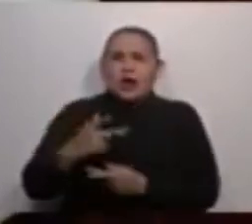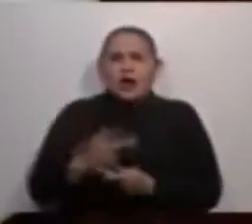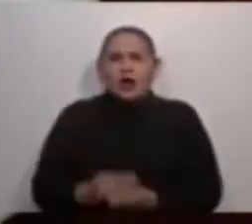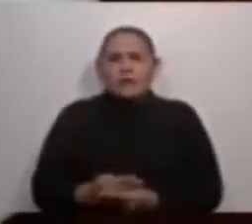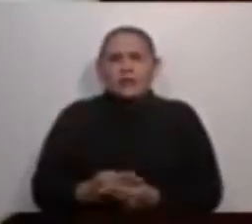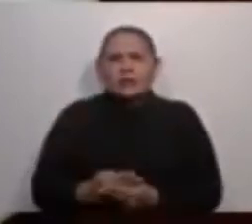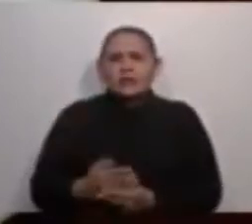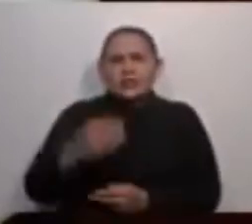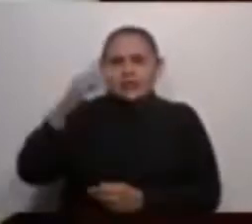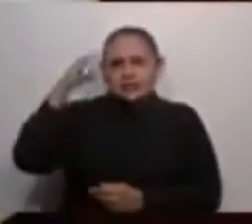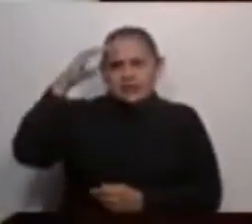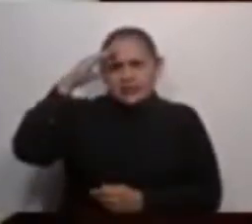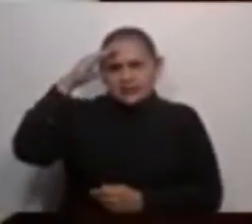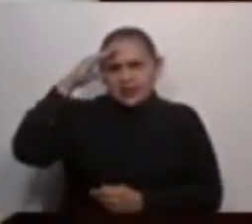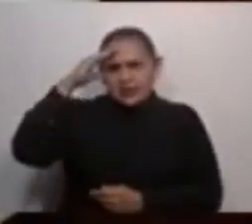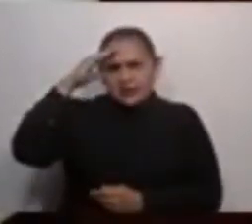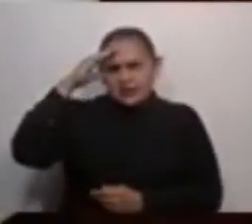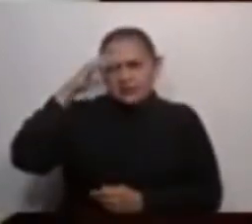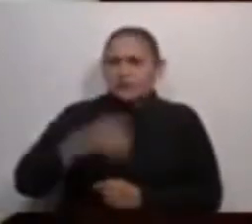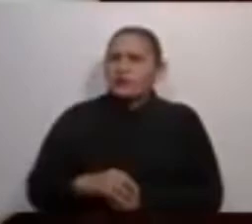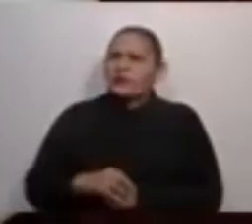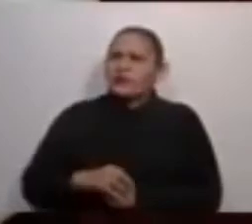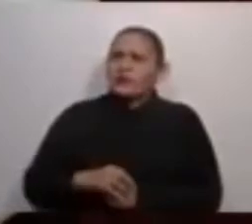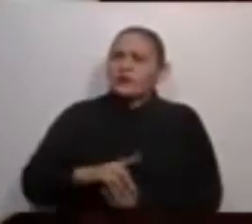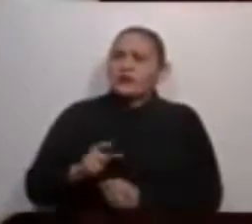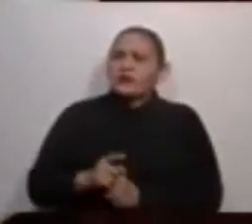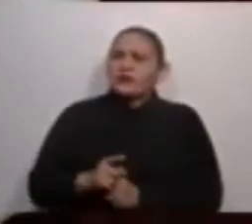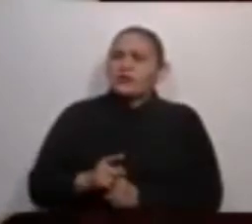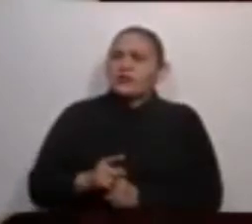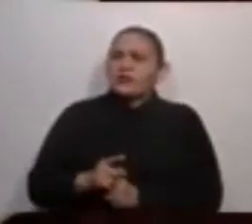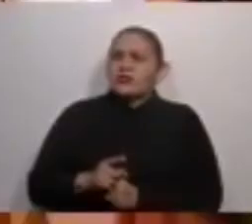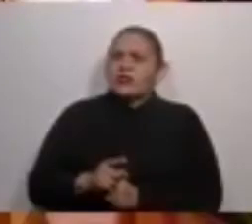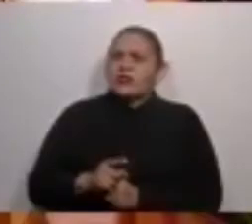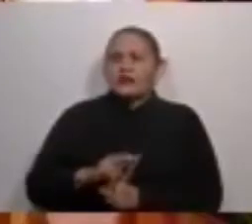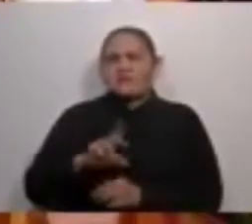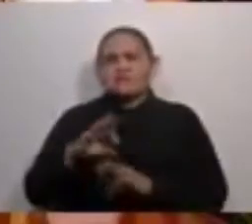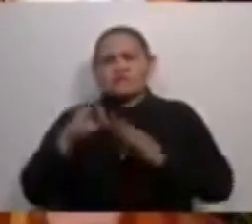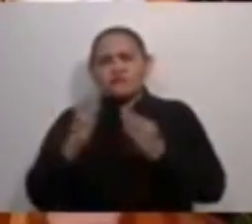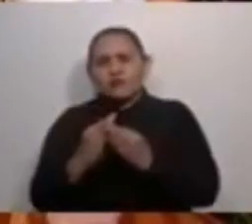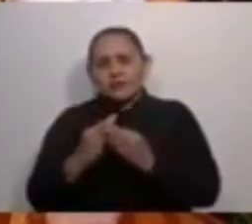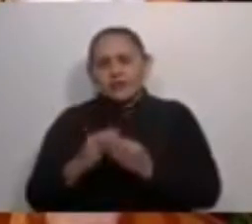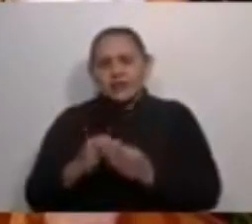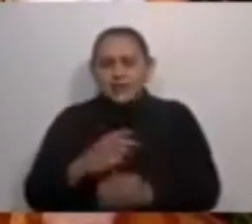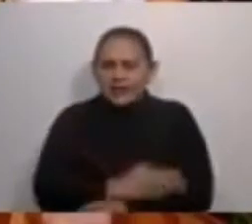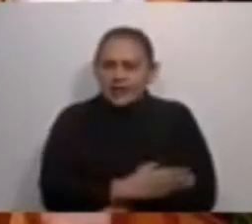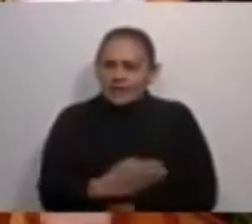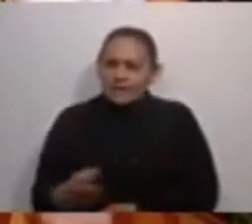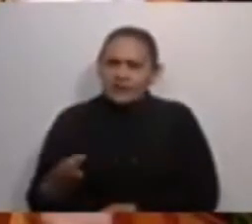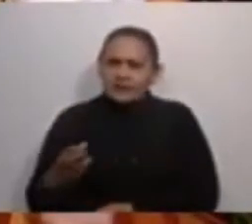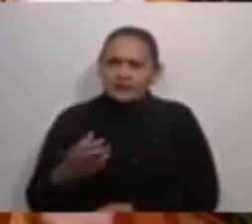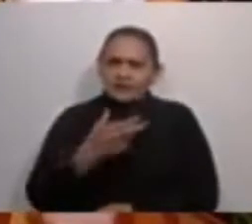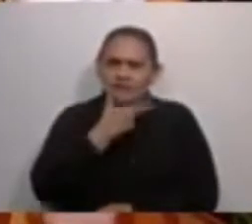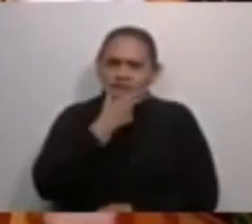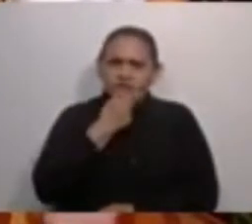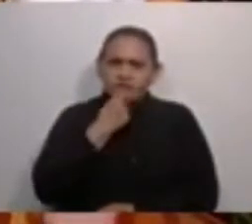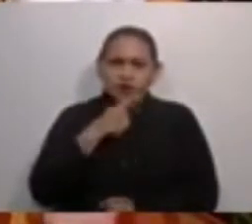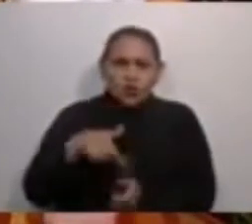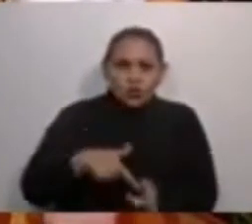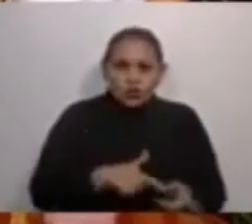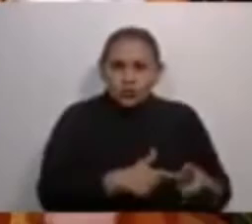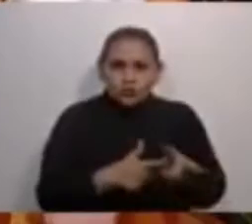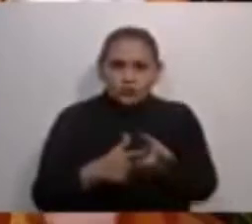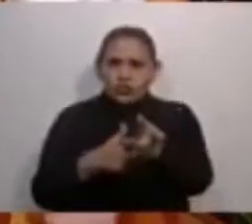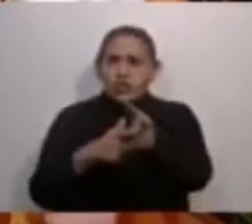sabio y el esfuerzo y la sencillez del campesino y del jornalero. Nos guía el futuro que